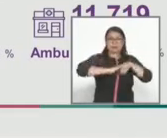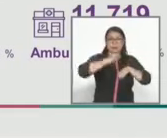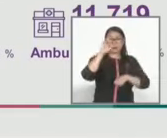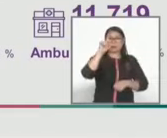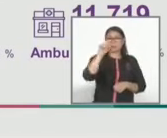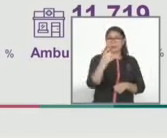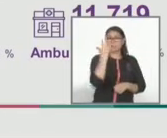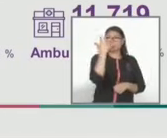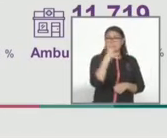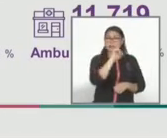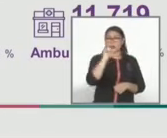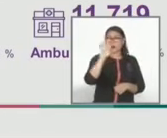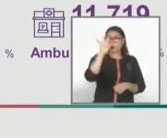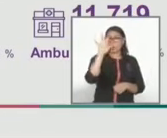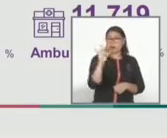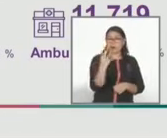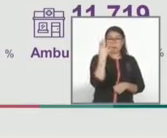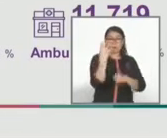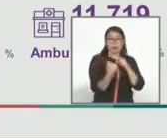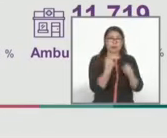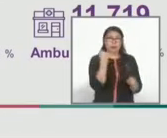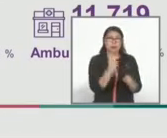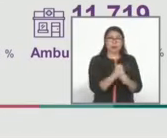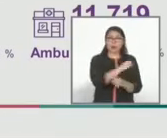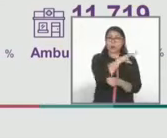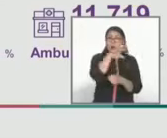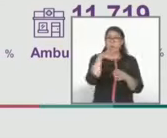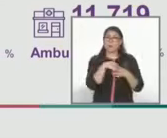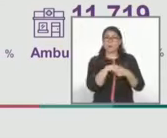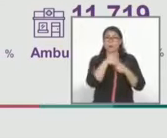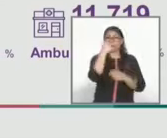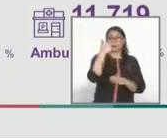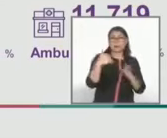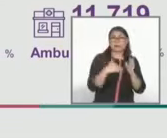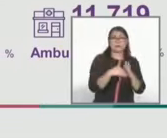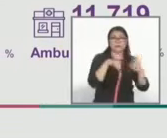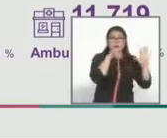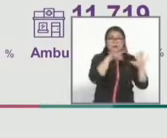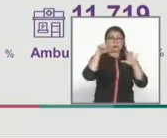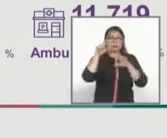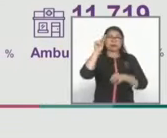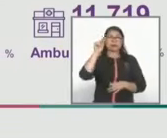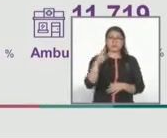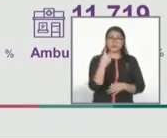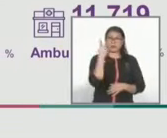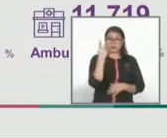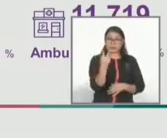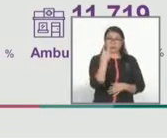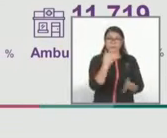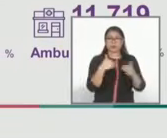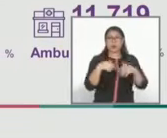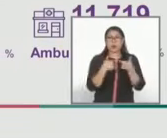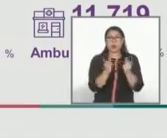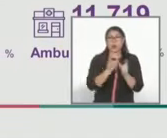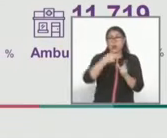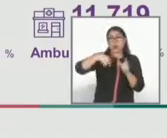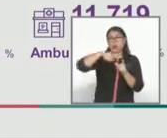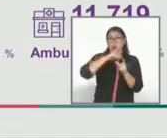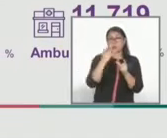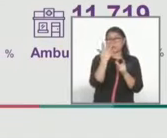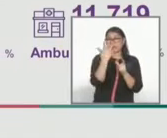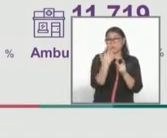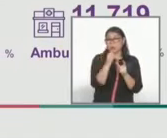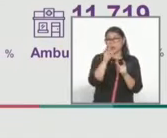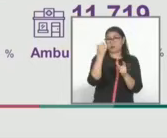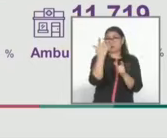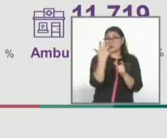de 25 a 44 años, con un acumulado de 6.782 casos, seguido del grupo de